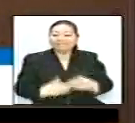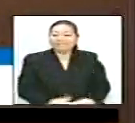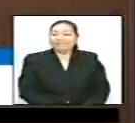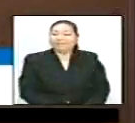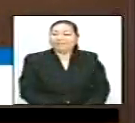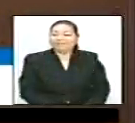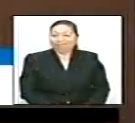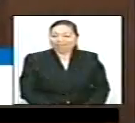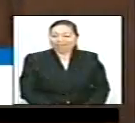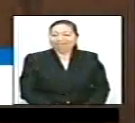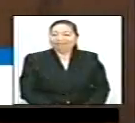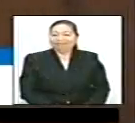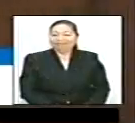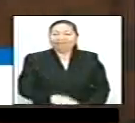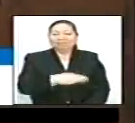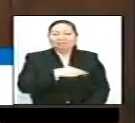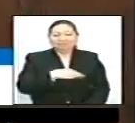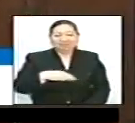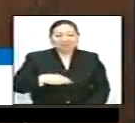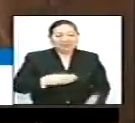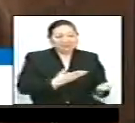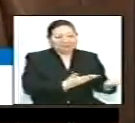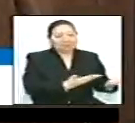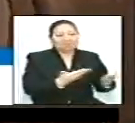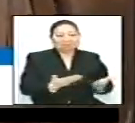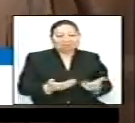ministro, bienvenido.